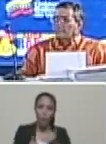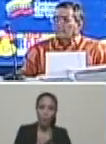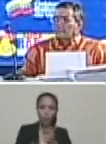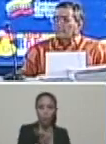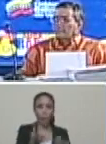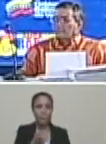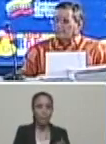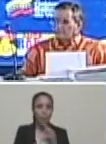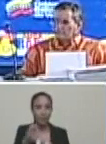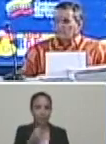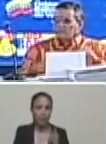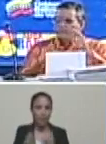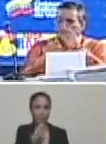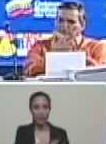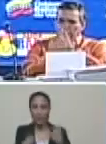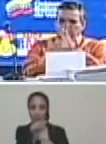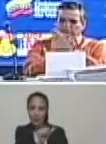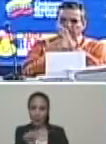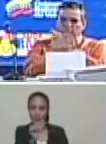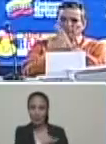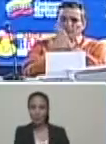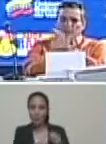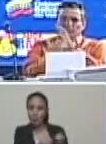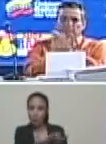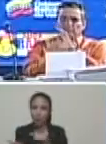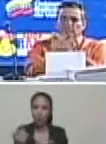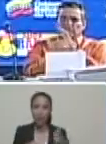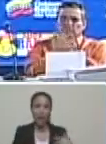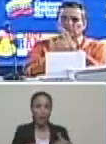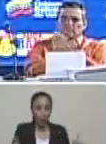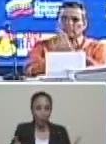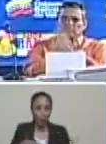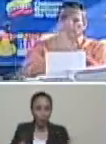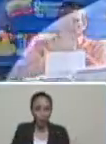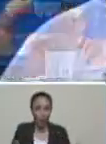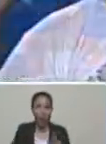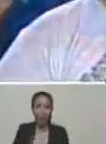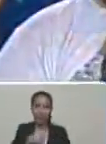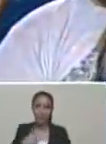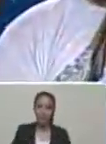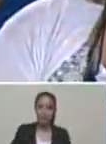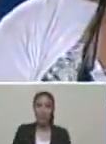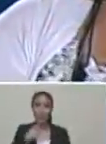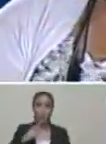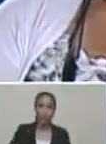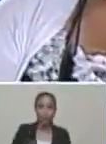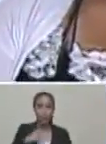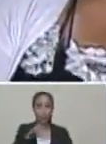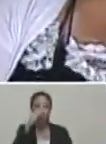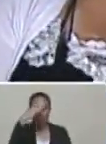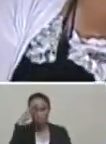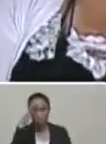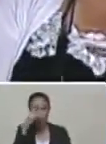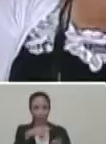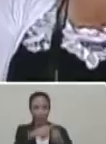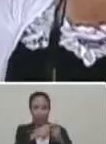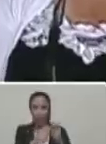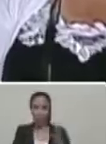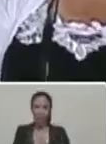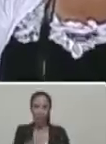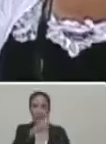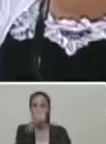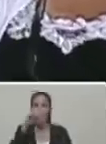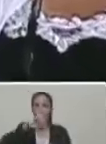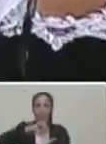medicamentos toda la semana por centenares de toneladas de China, de Rusia, de Cuba, de Bielorrusia, de